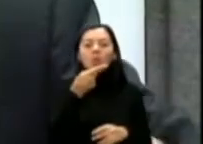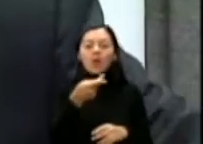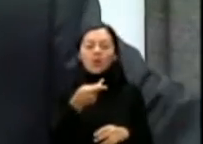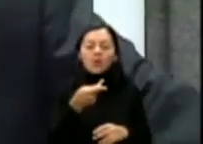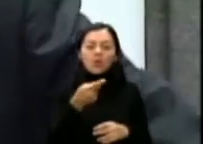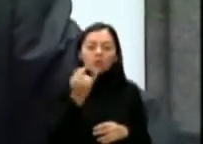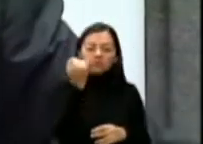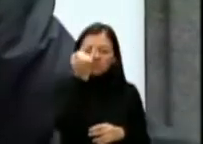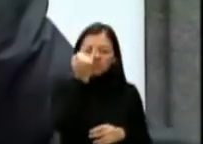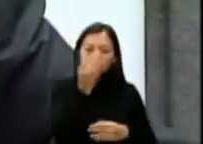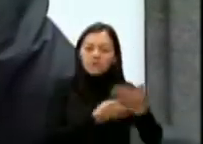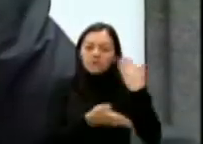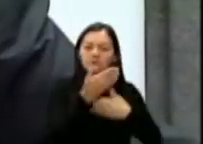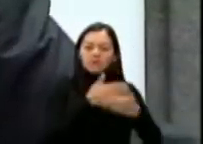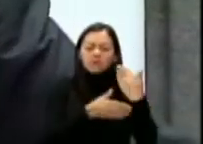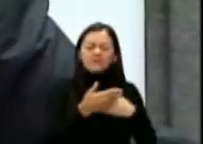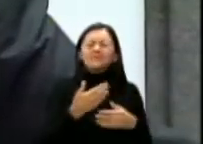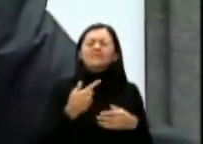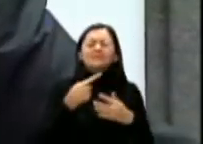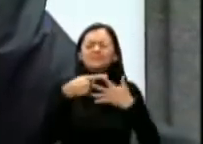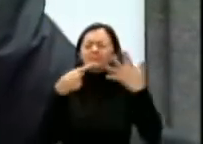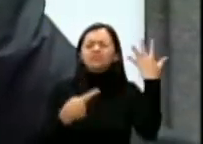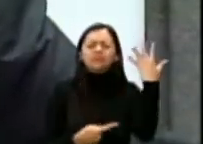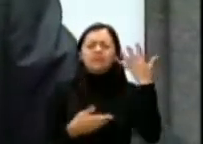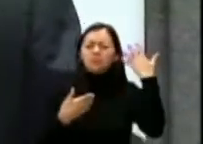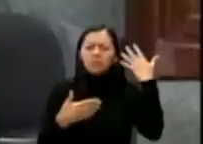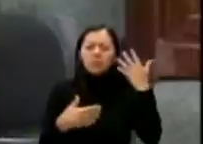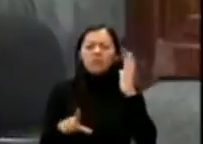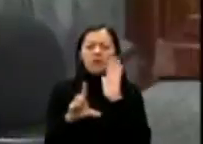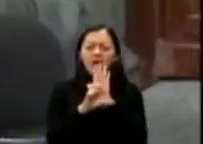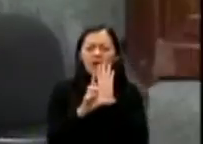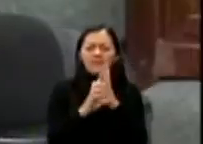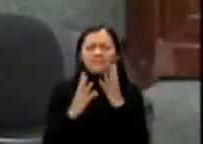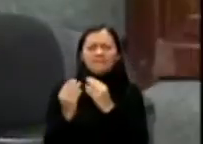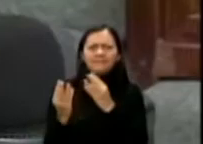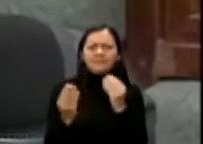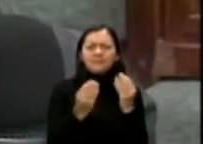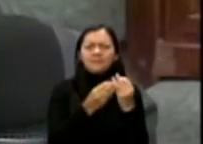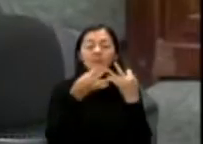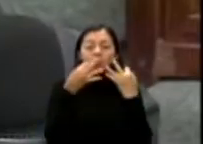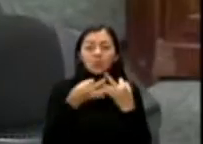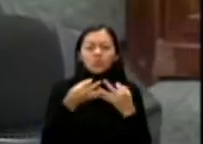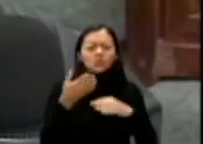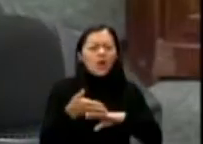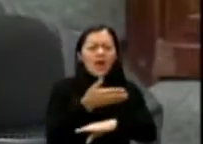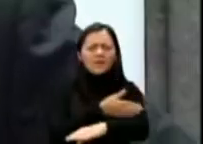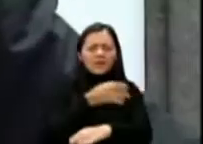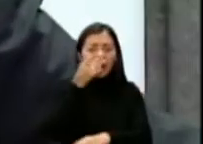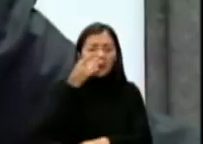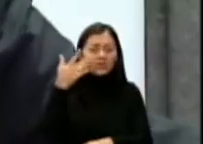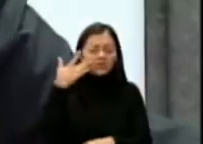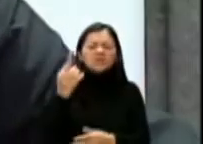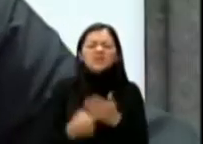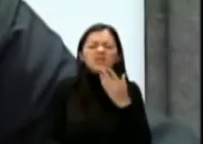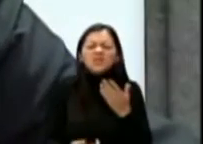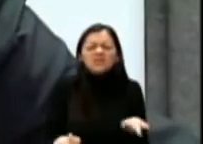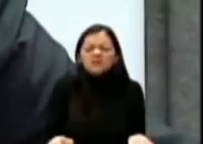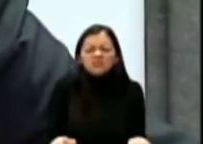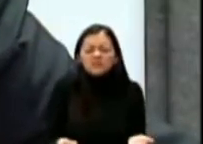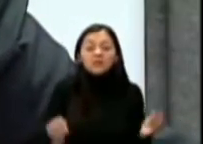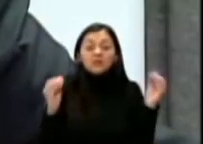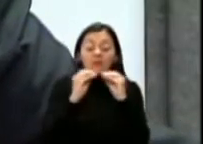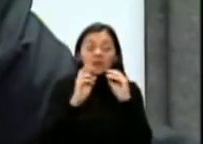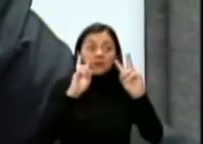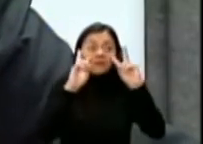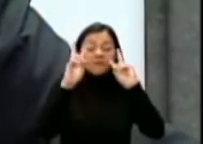pudiéramos hablar una serie de políticas públicas una serie directamente de escenarios de lo que pasaba antes de la amazonía y el desafío de los amazónicos